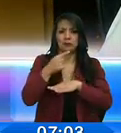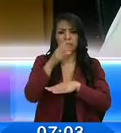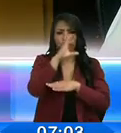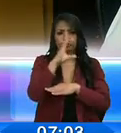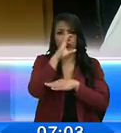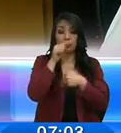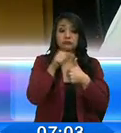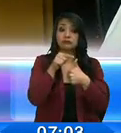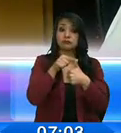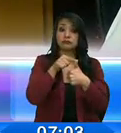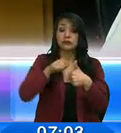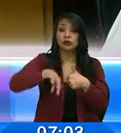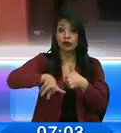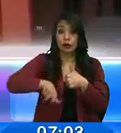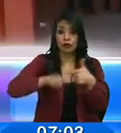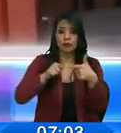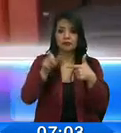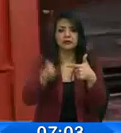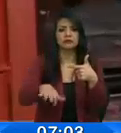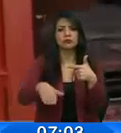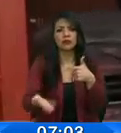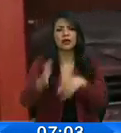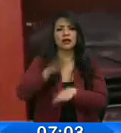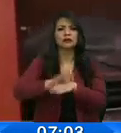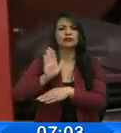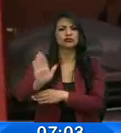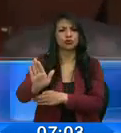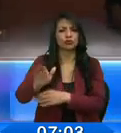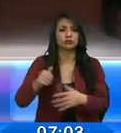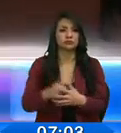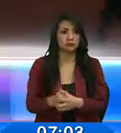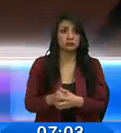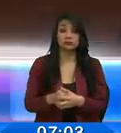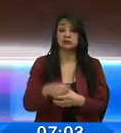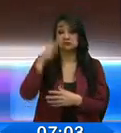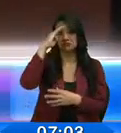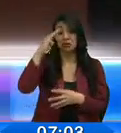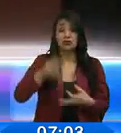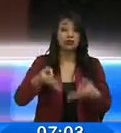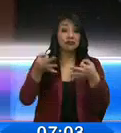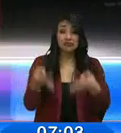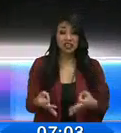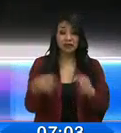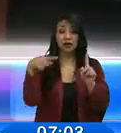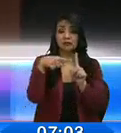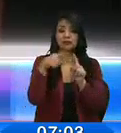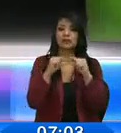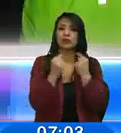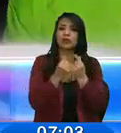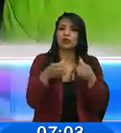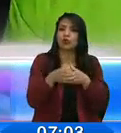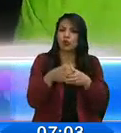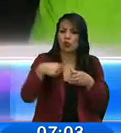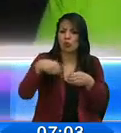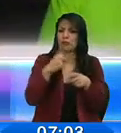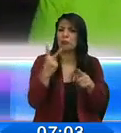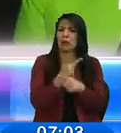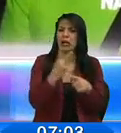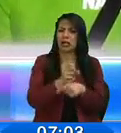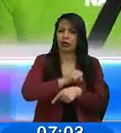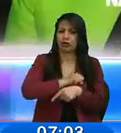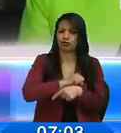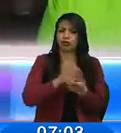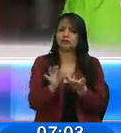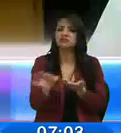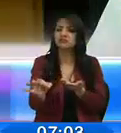y el uno por asesinato. El presunto asesino Donny, confirmaron los uniformados, pertenecía a una banda llamada El Camal. Él había matado